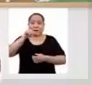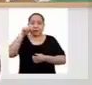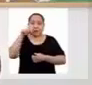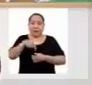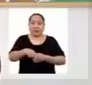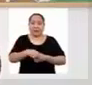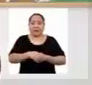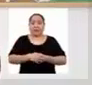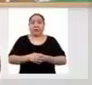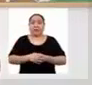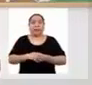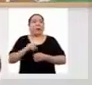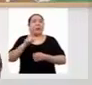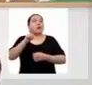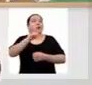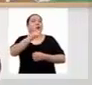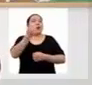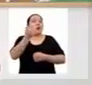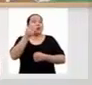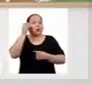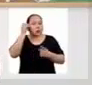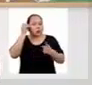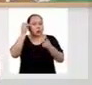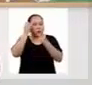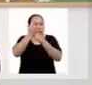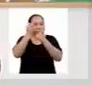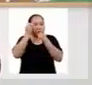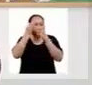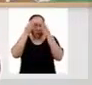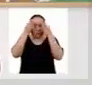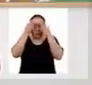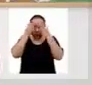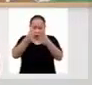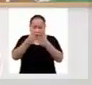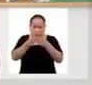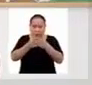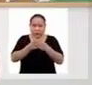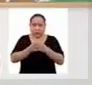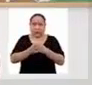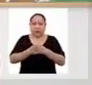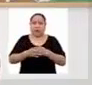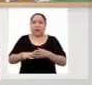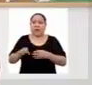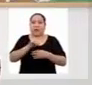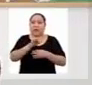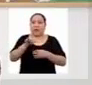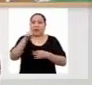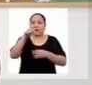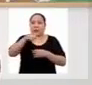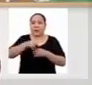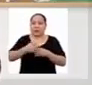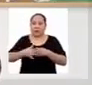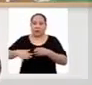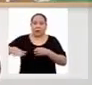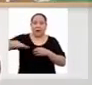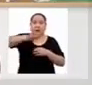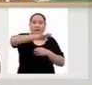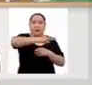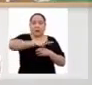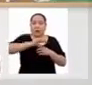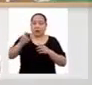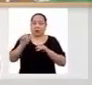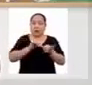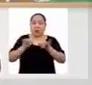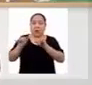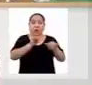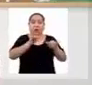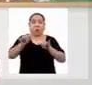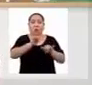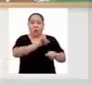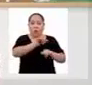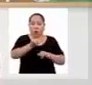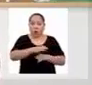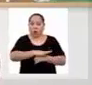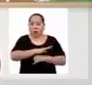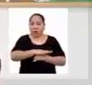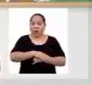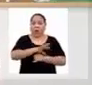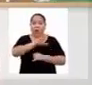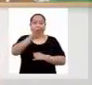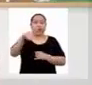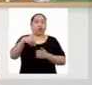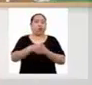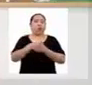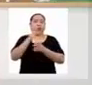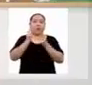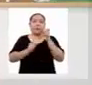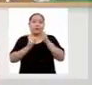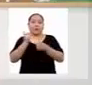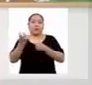que se refuerza mediante la estandarización en la aplicación del instrumento o aplicando las mismas instrucciones y condiciones